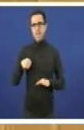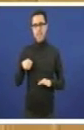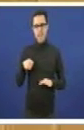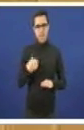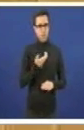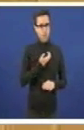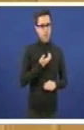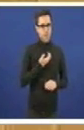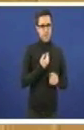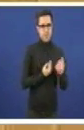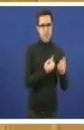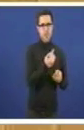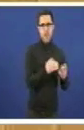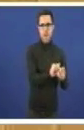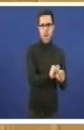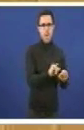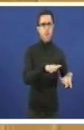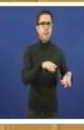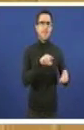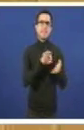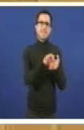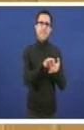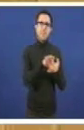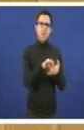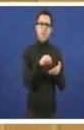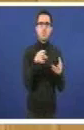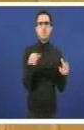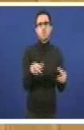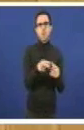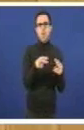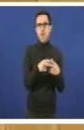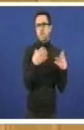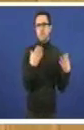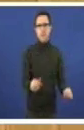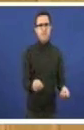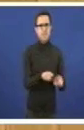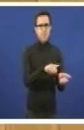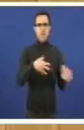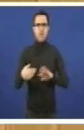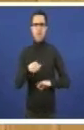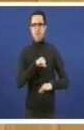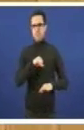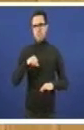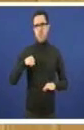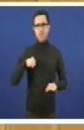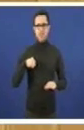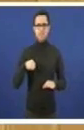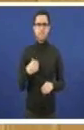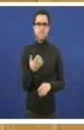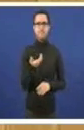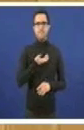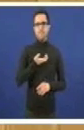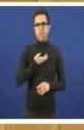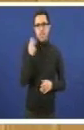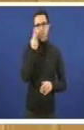vostedes non só as escolas infantís senón moitos servizos sociais que están prestando neste momento Concello de Vigo 4 escolas